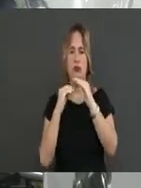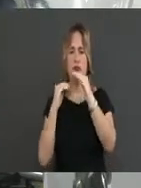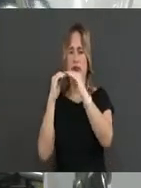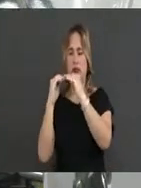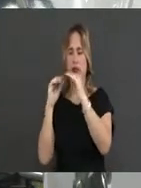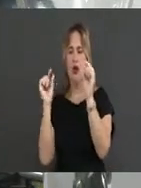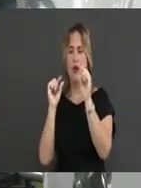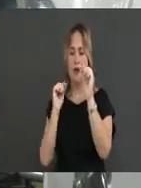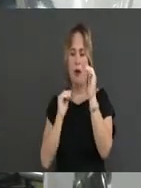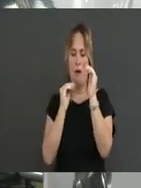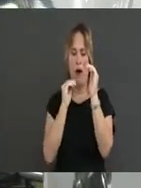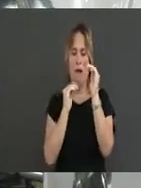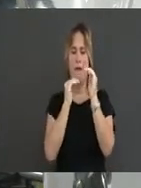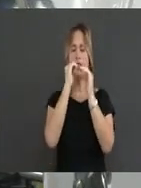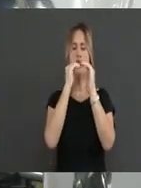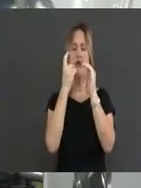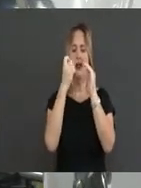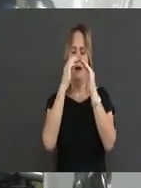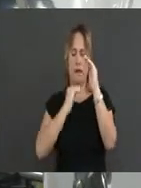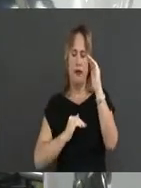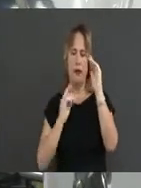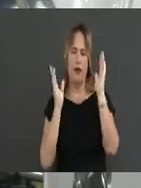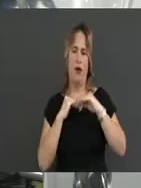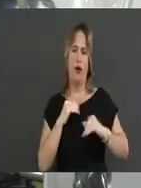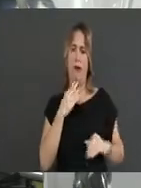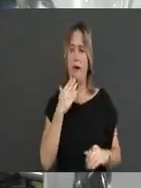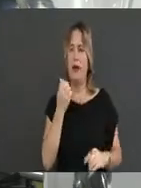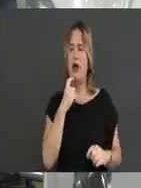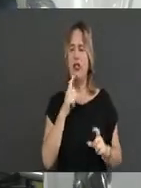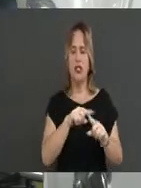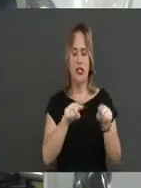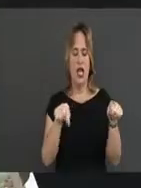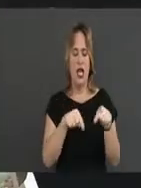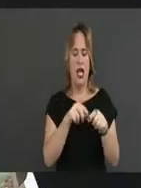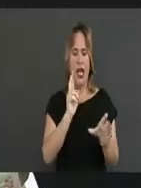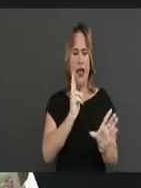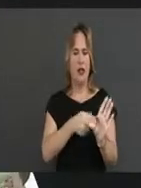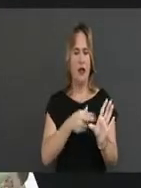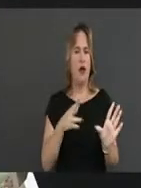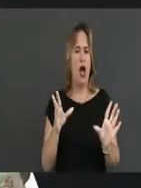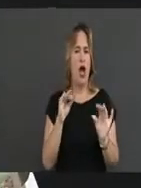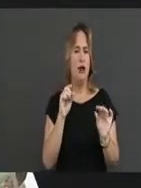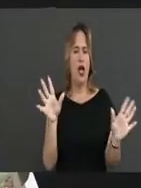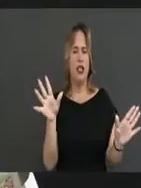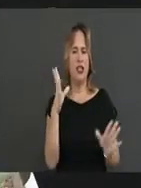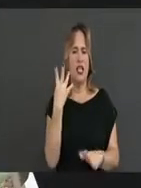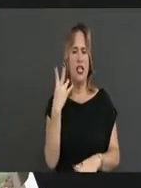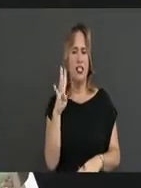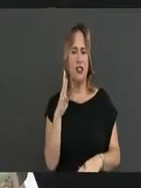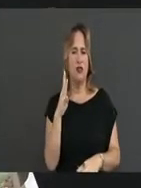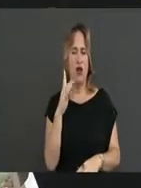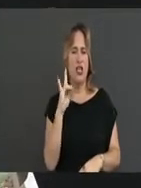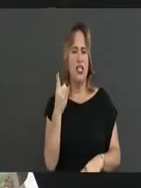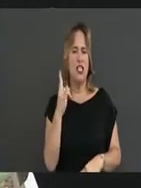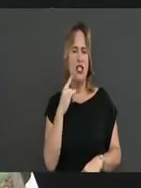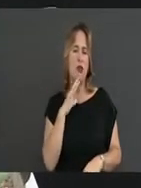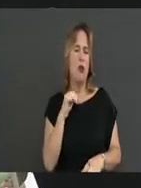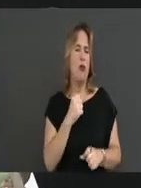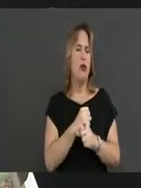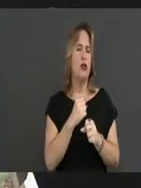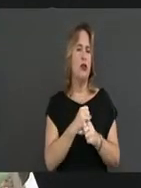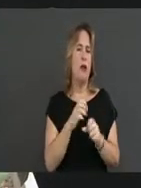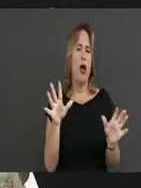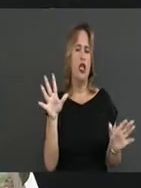realmente la situación ha mejorado. Entonces, de los grupos electrógenos que se habían hablado, eran 19 aproximadamente, 19. ¿Cuántos están en